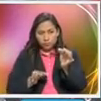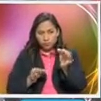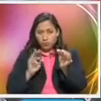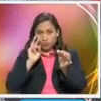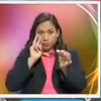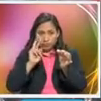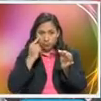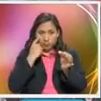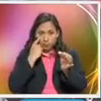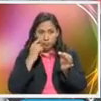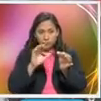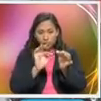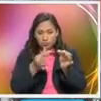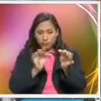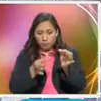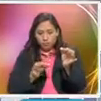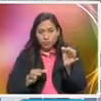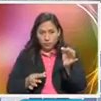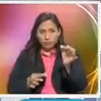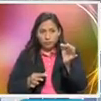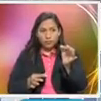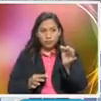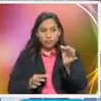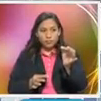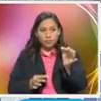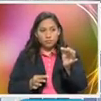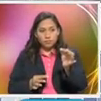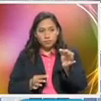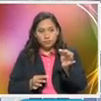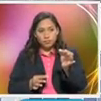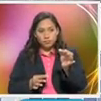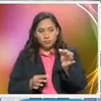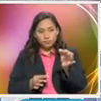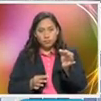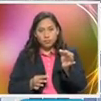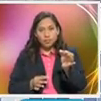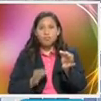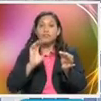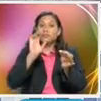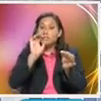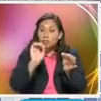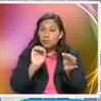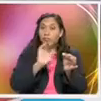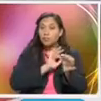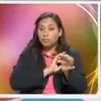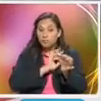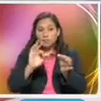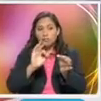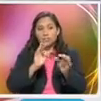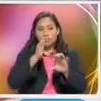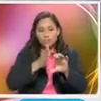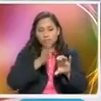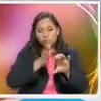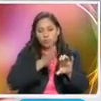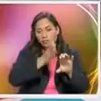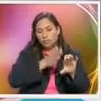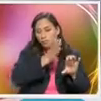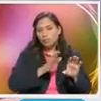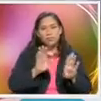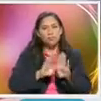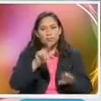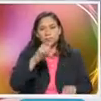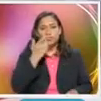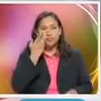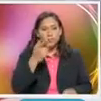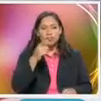menos. Hecho, chef. Está, mira, se ven las tiritas. El surimi. Exacto. O si no, pues lo pueden rebanar como ustedes quieran y lo vamos a ir